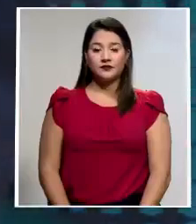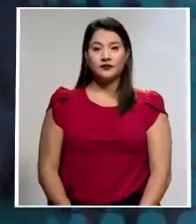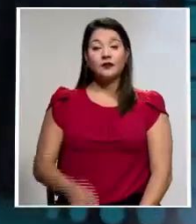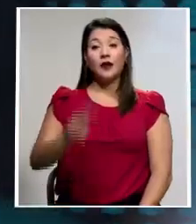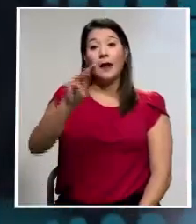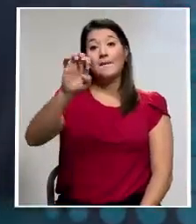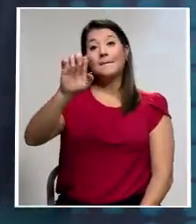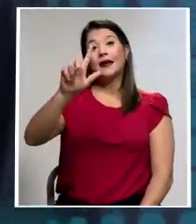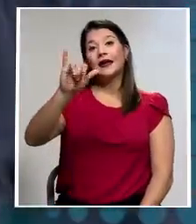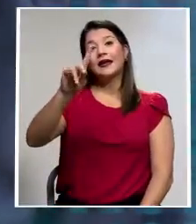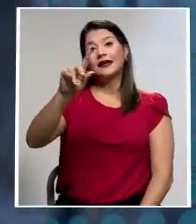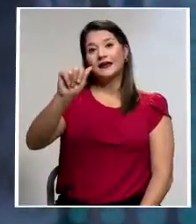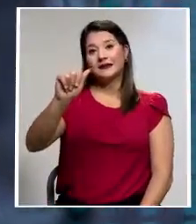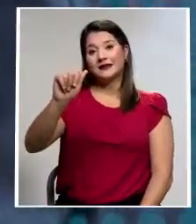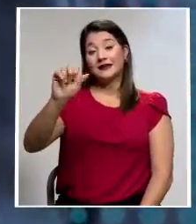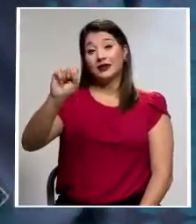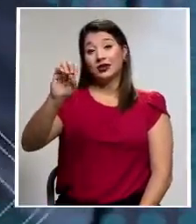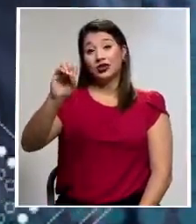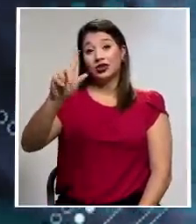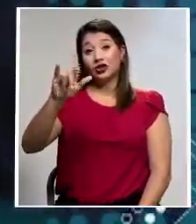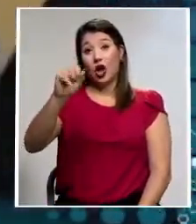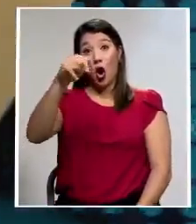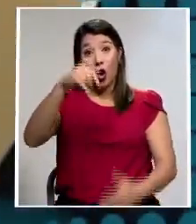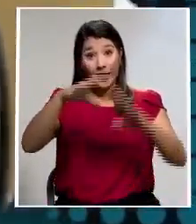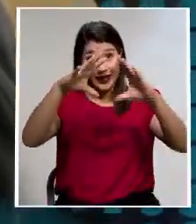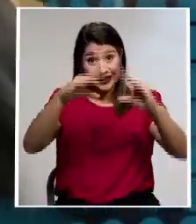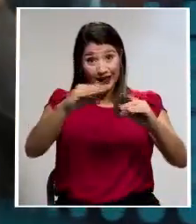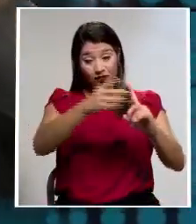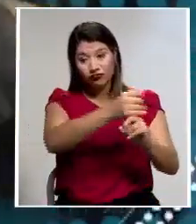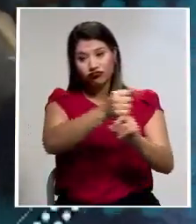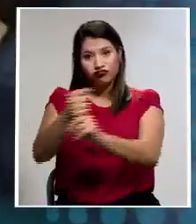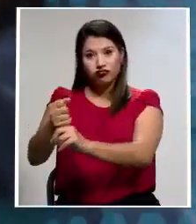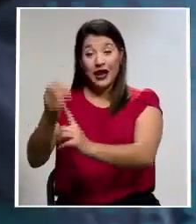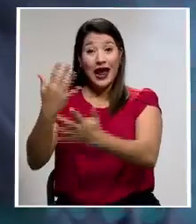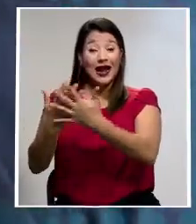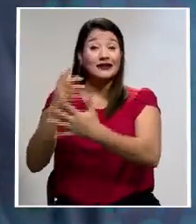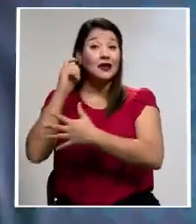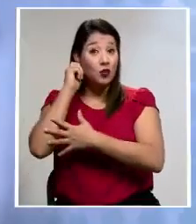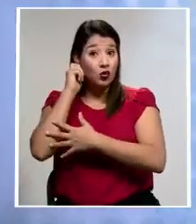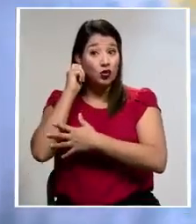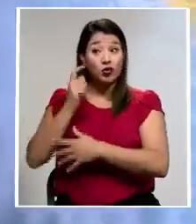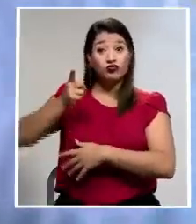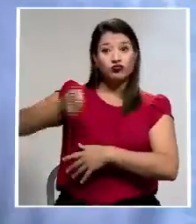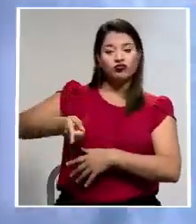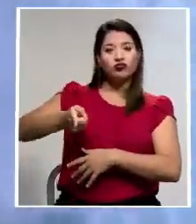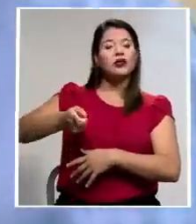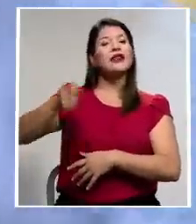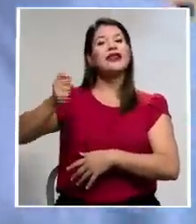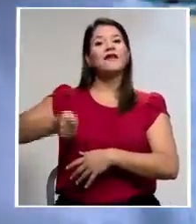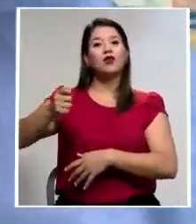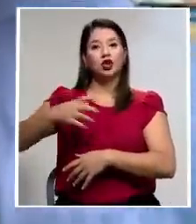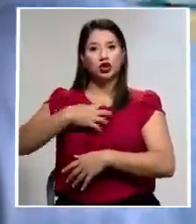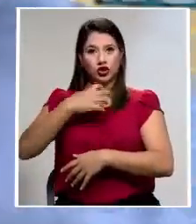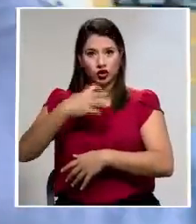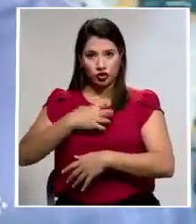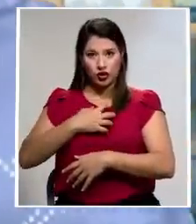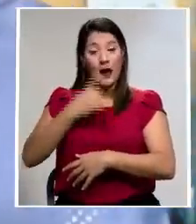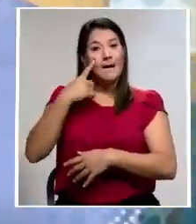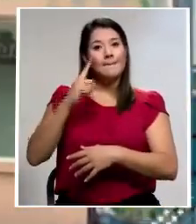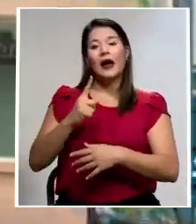Melida Solís fue trasladada esta misma tarde a cumplir prisión preventiva en la cárcel de mujeres tras la orden del Tribunal de Apelaciones para revocar el pago de